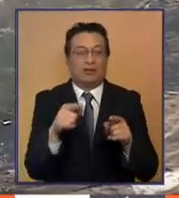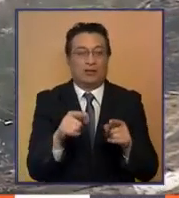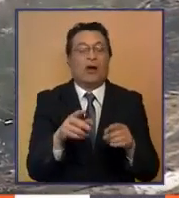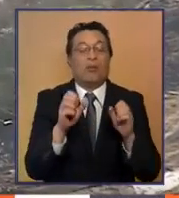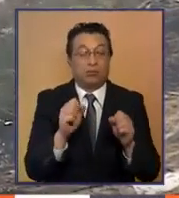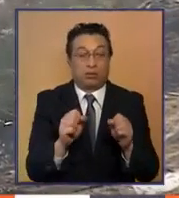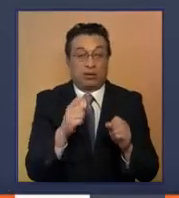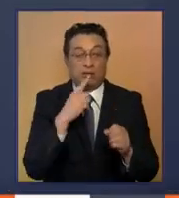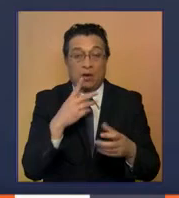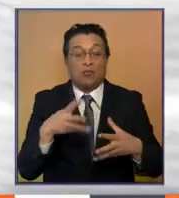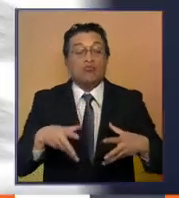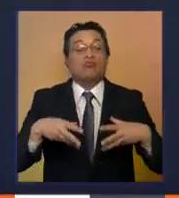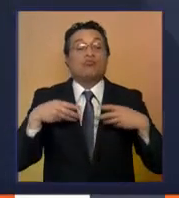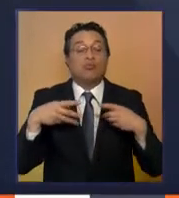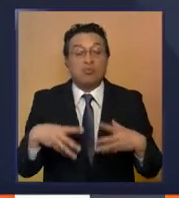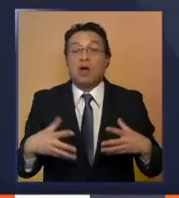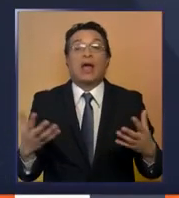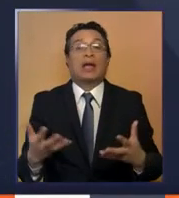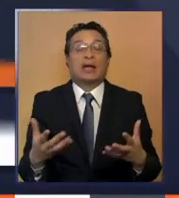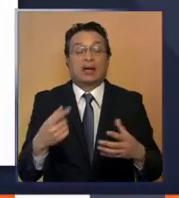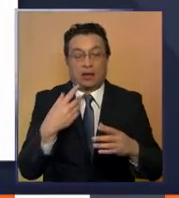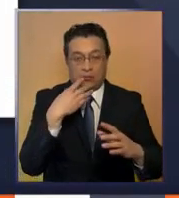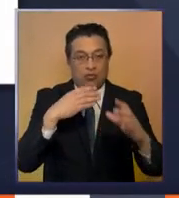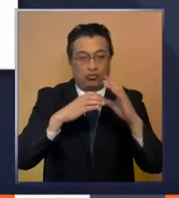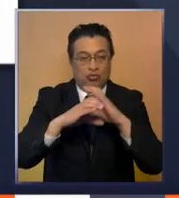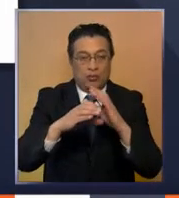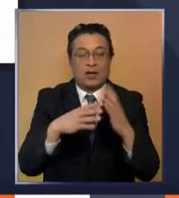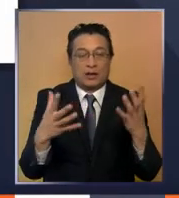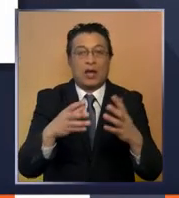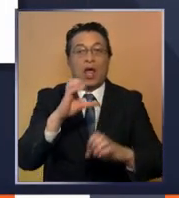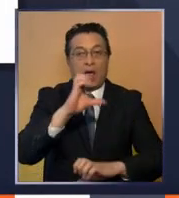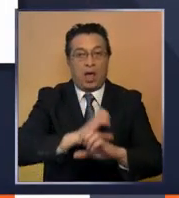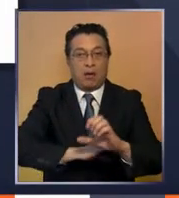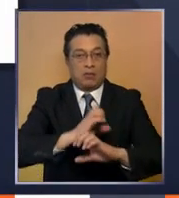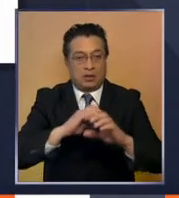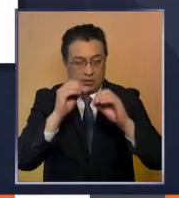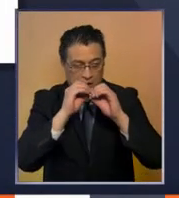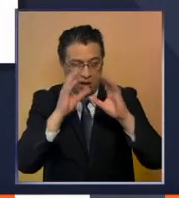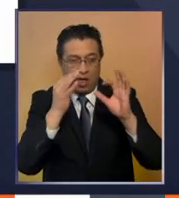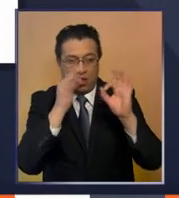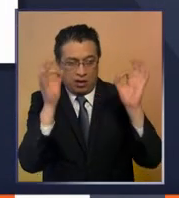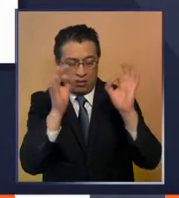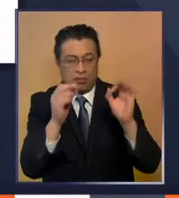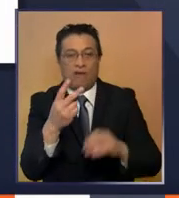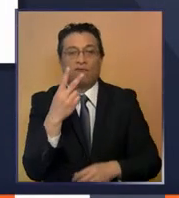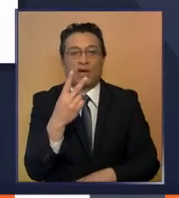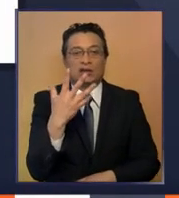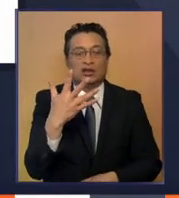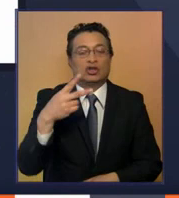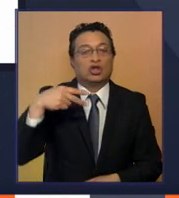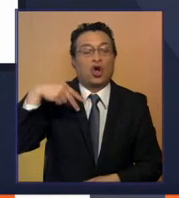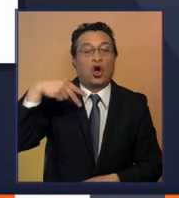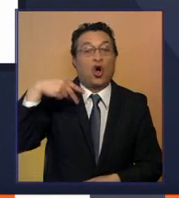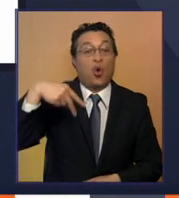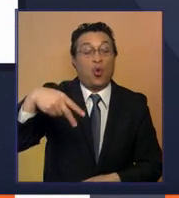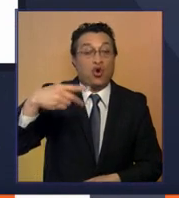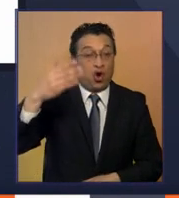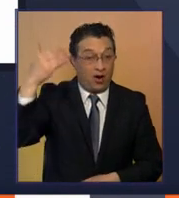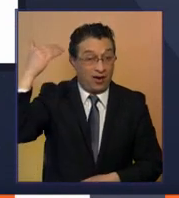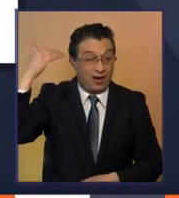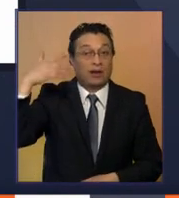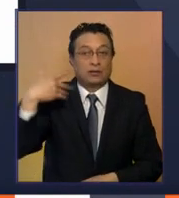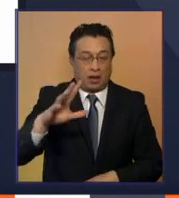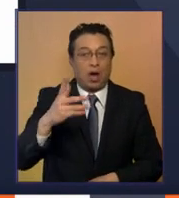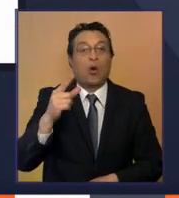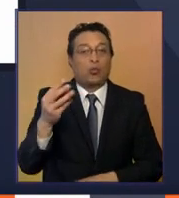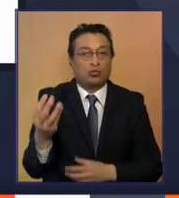estarían respirando. Mediante un comunicado, las empresas aclararon que efectivamente el 25 de junio pasado hubo una pequeña